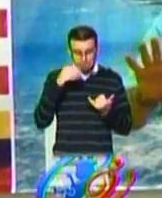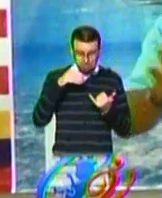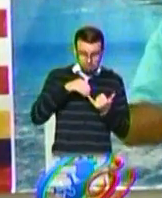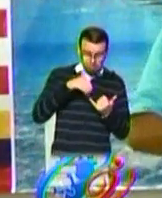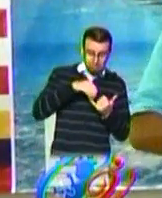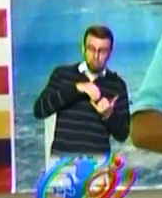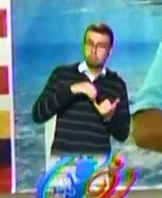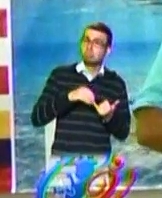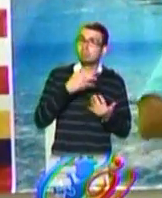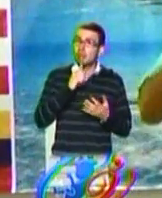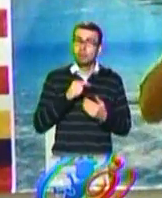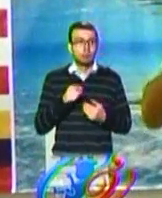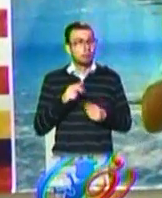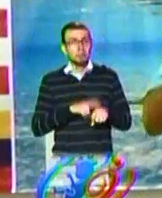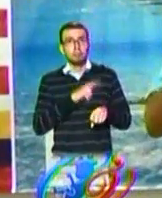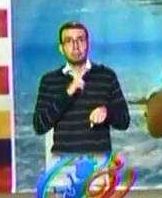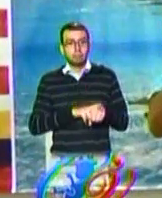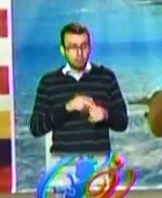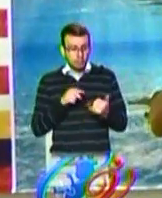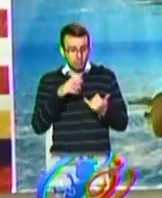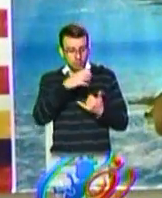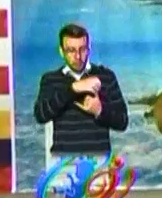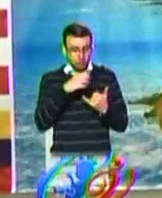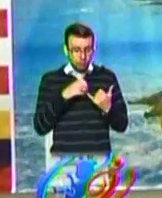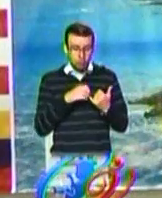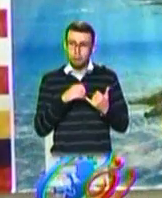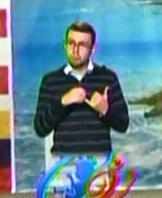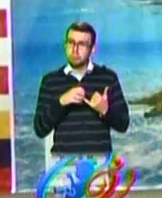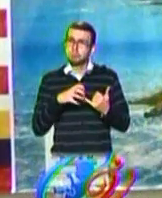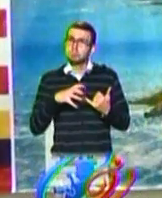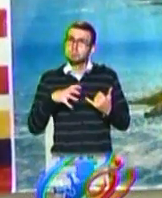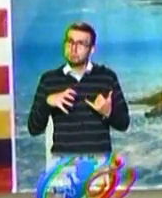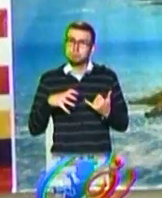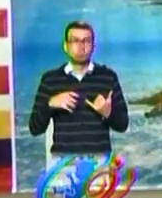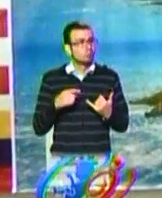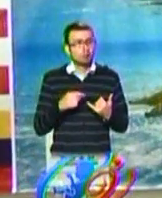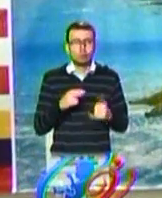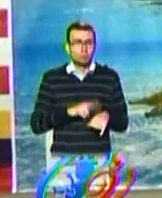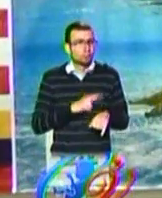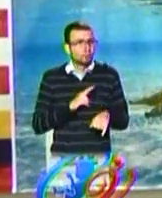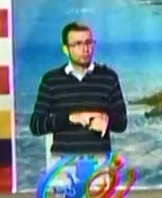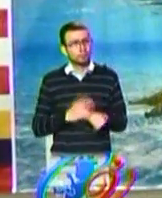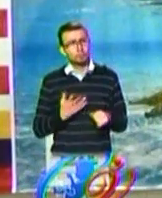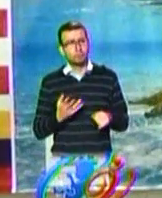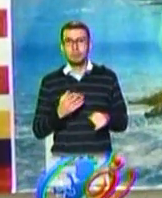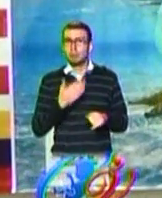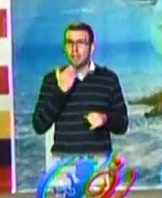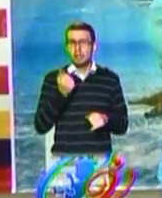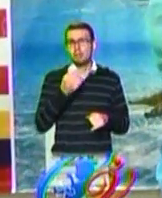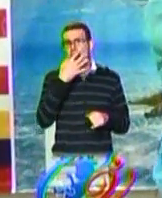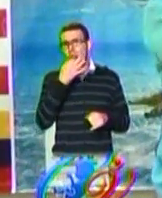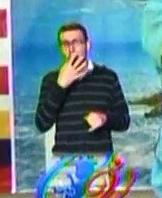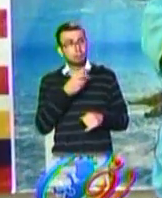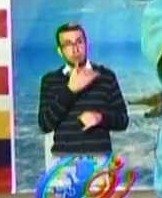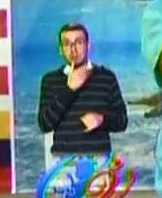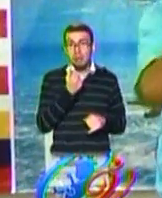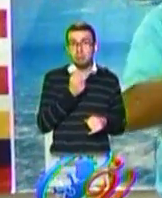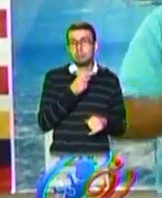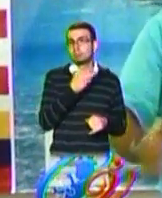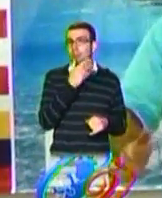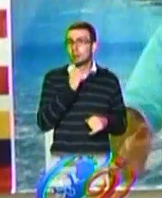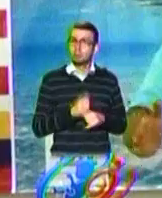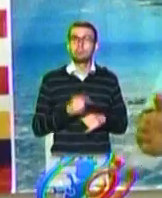diferente a un ovario inflamado y continuaba sangrando. No mejoraba con sus medicamentos, Cuando fuimos a la oficina de esta